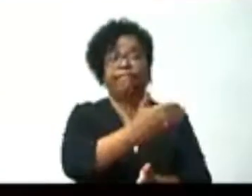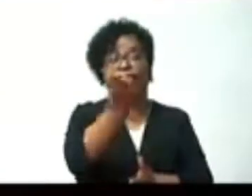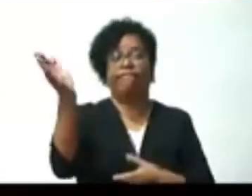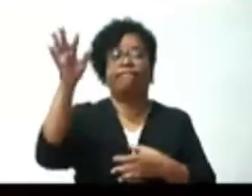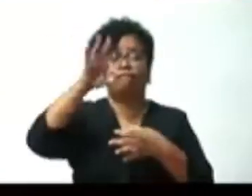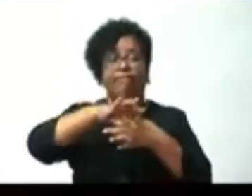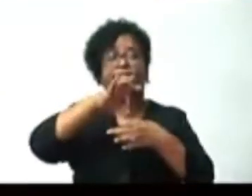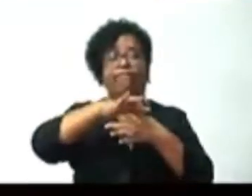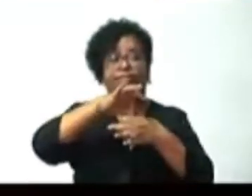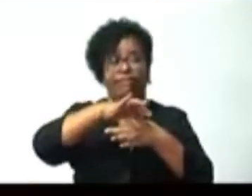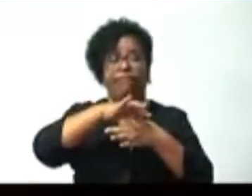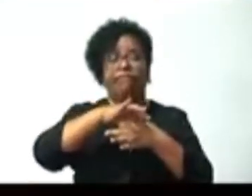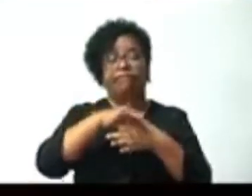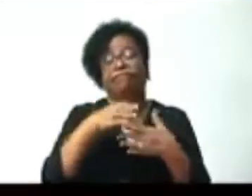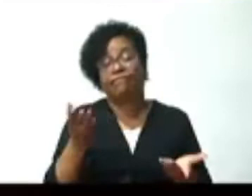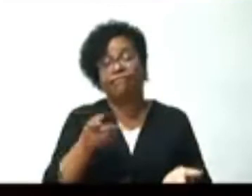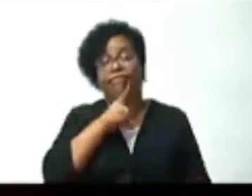ahora, de manera póstuma,